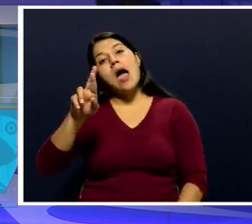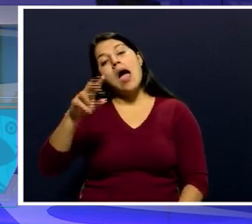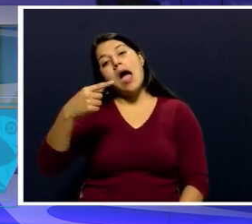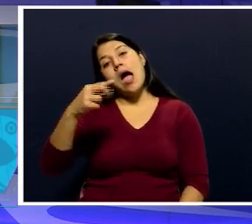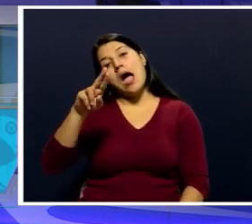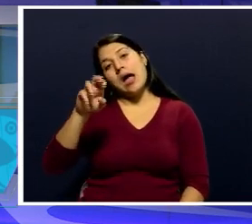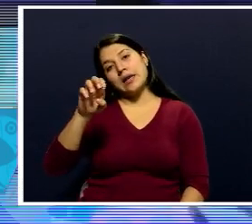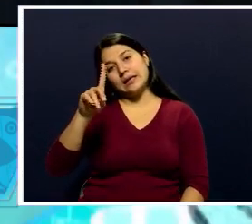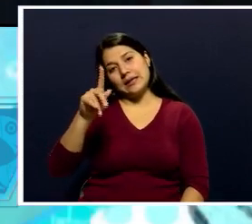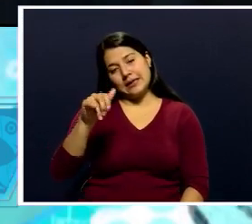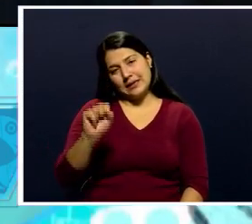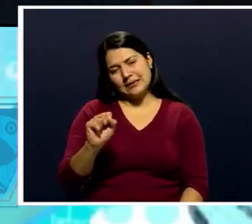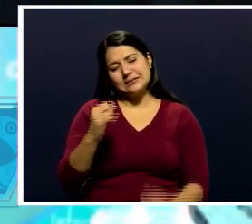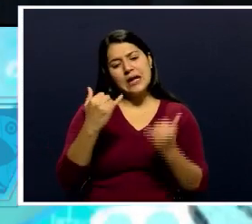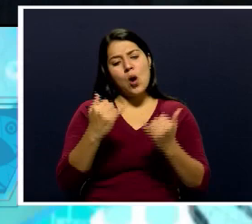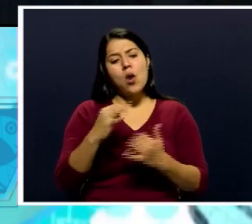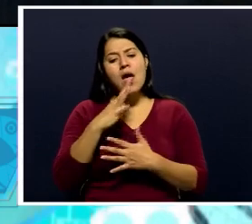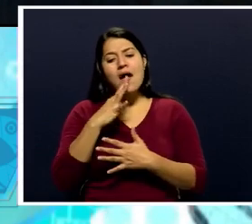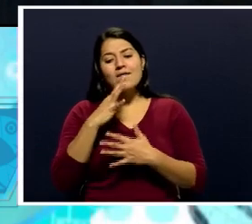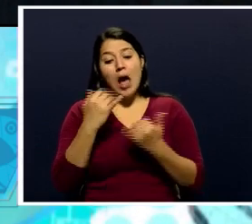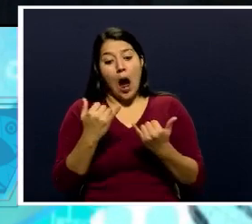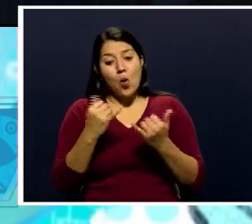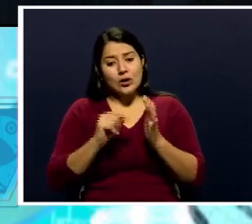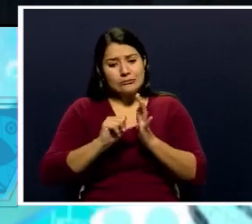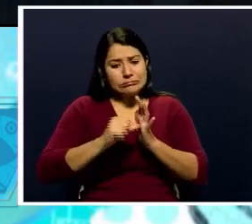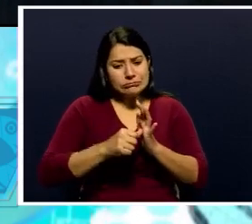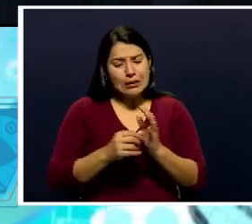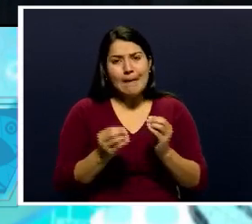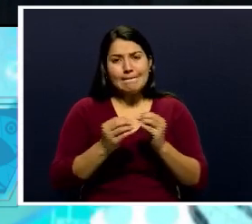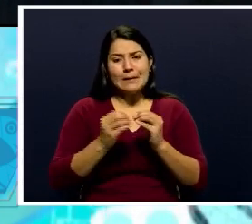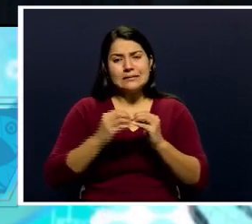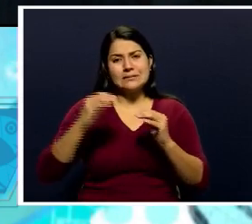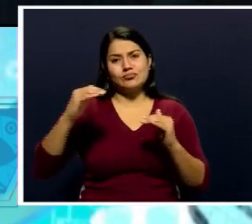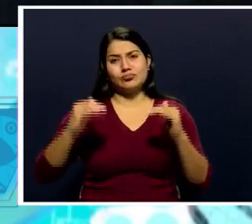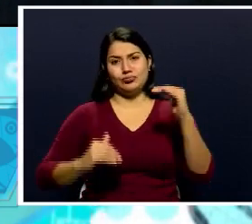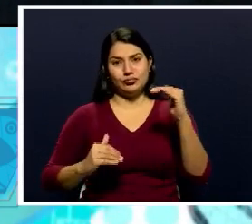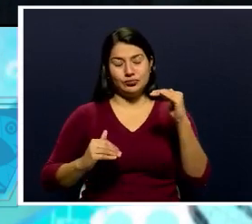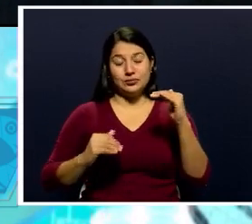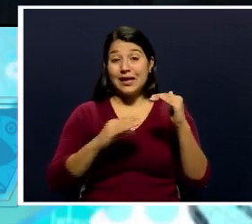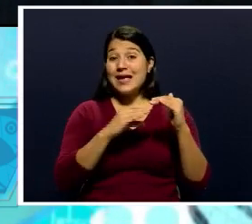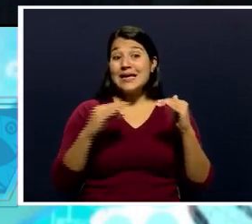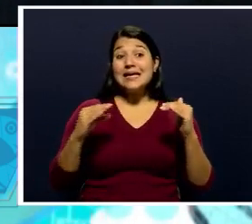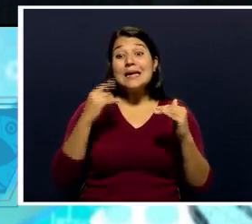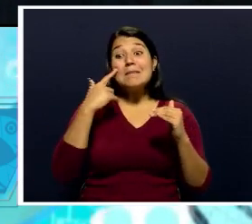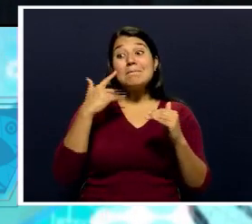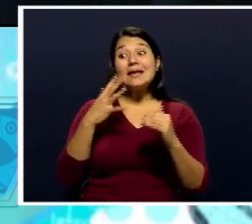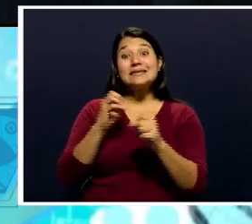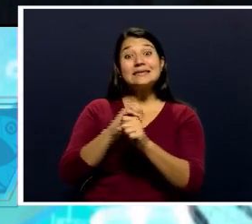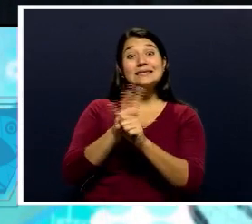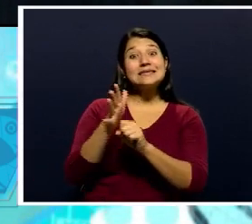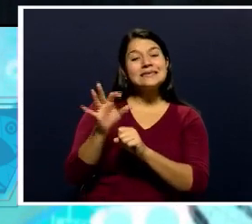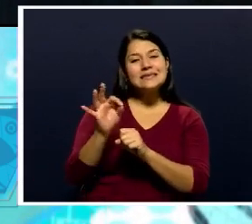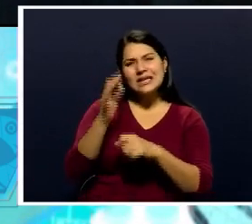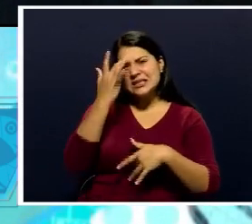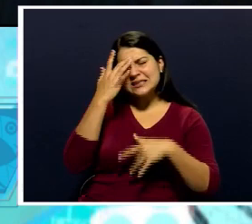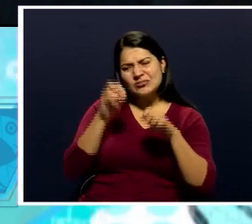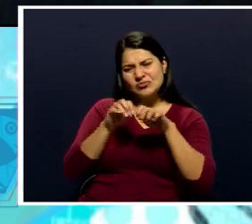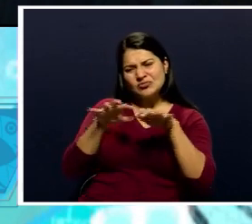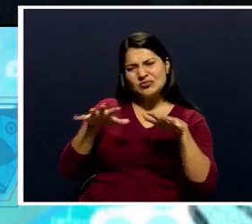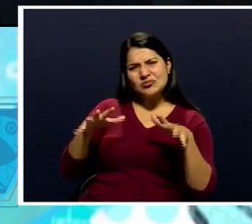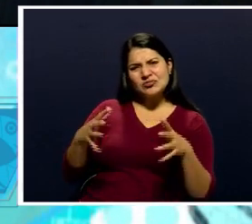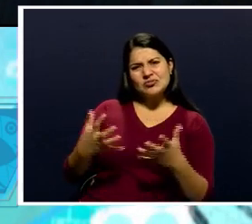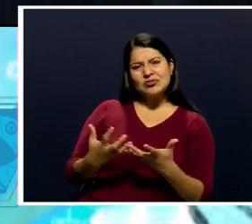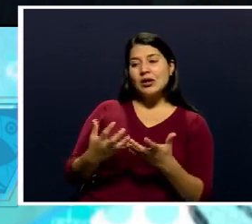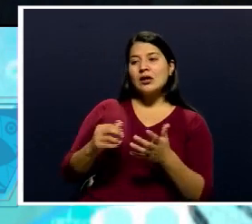de cómo se exacerban las desigualdades y que la pandemia parece que está disparando esos